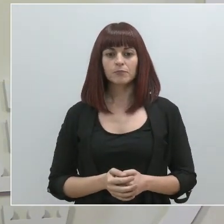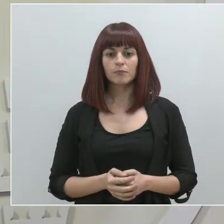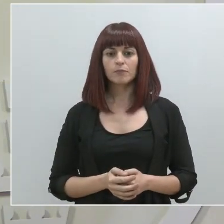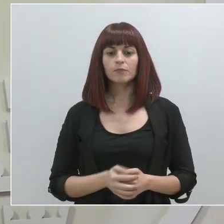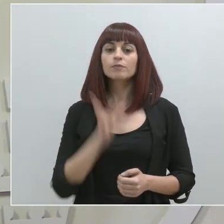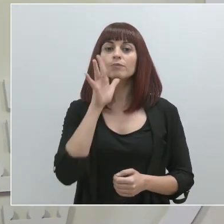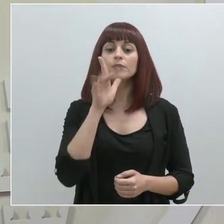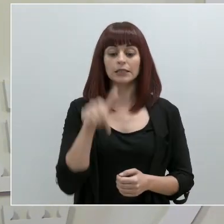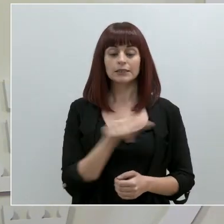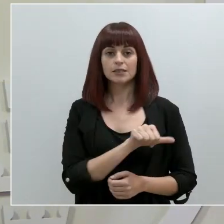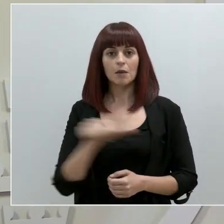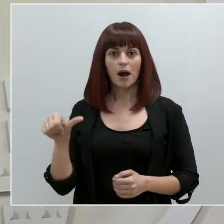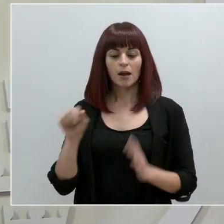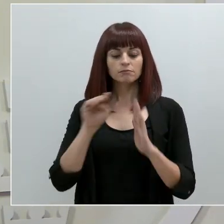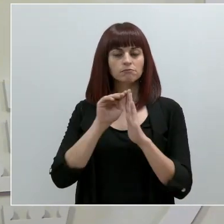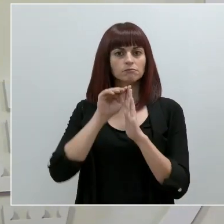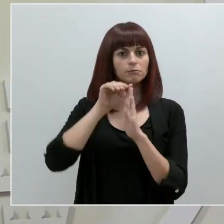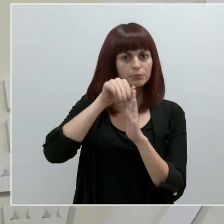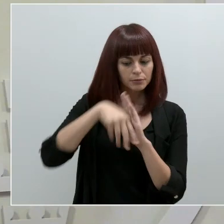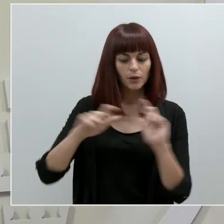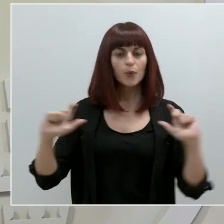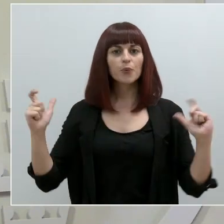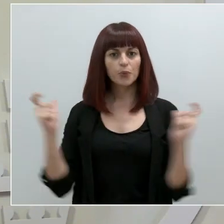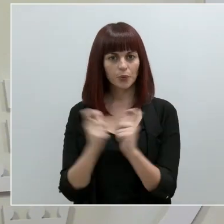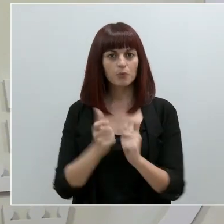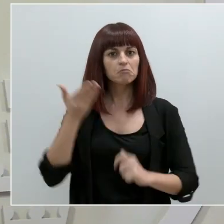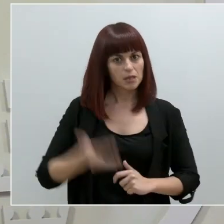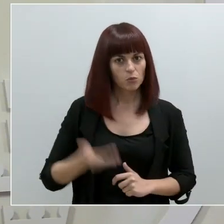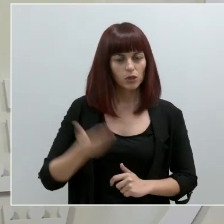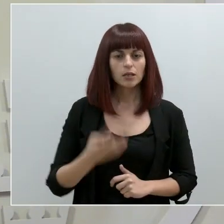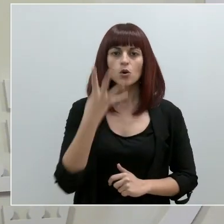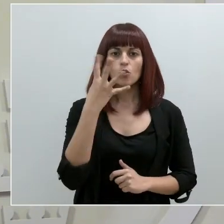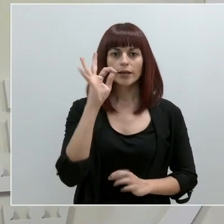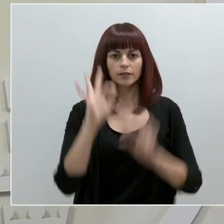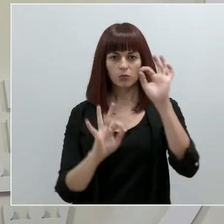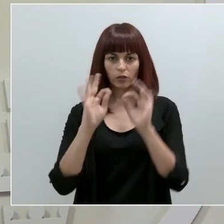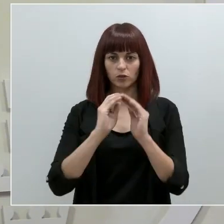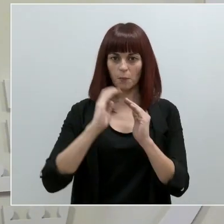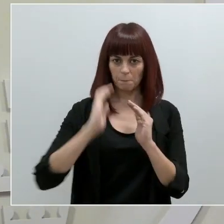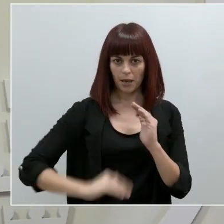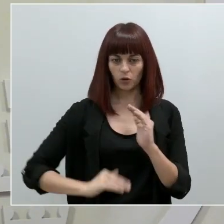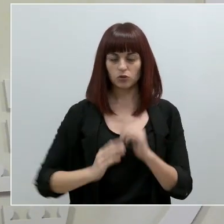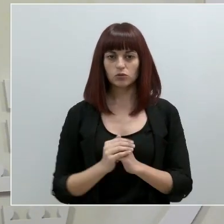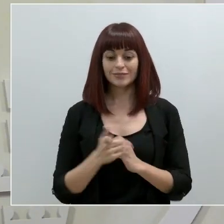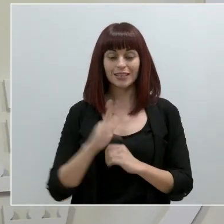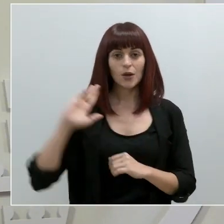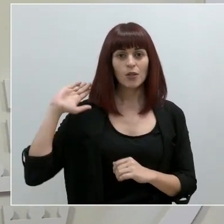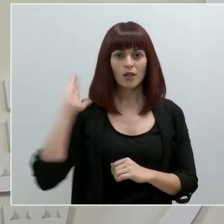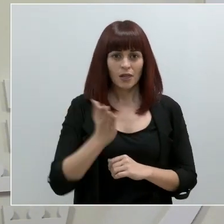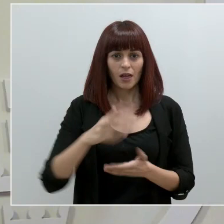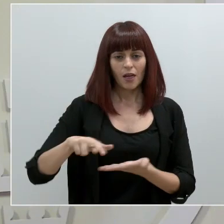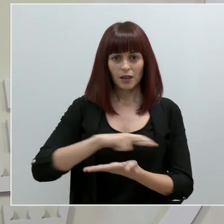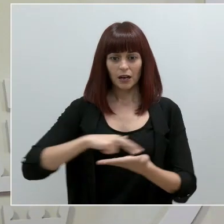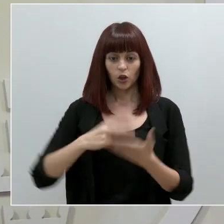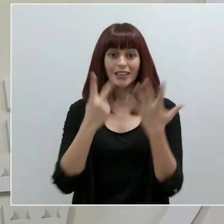Cerramos también la semana con un descenso importante en el número de casos, en concreto un 40%, con una tasa de incidencia regional a